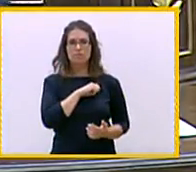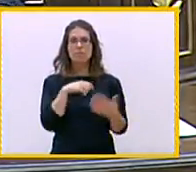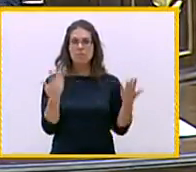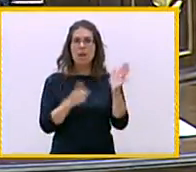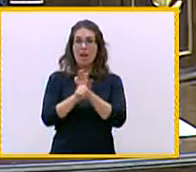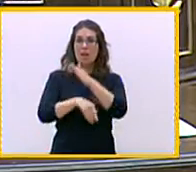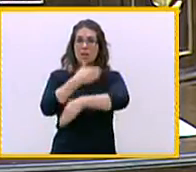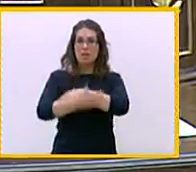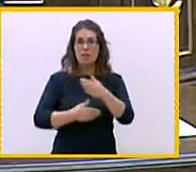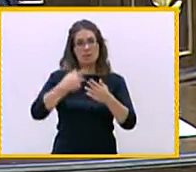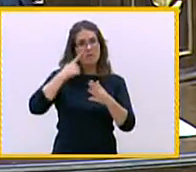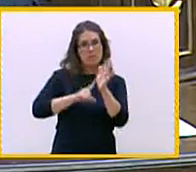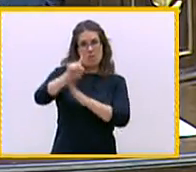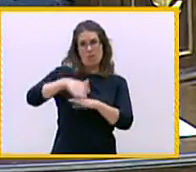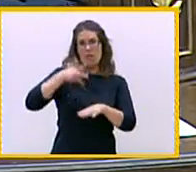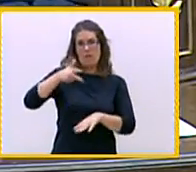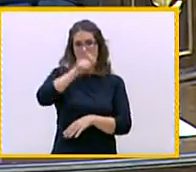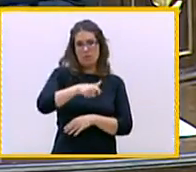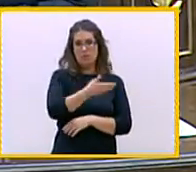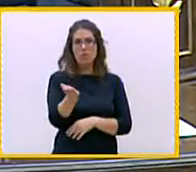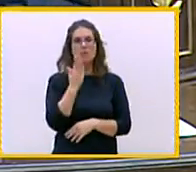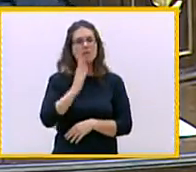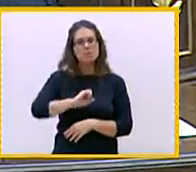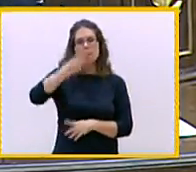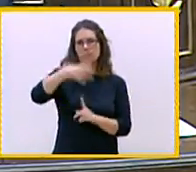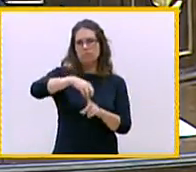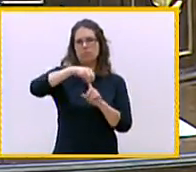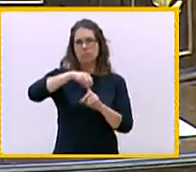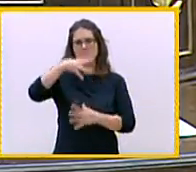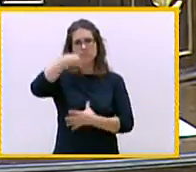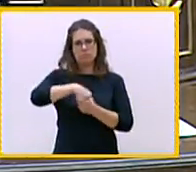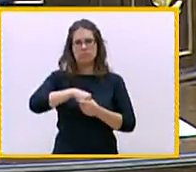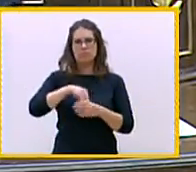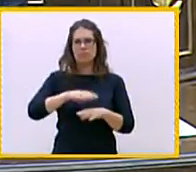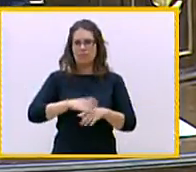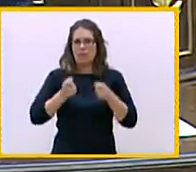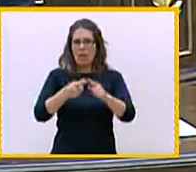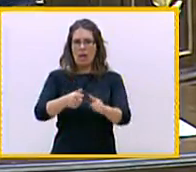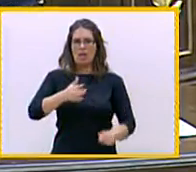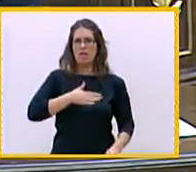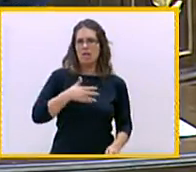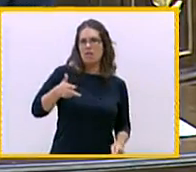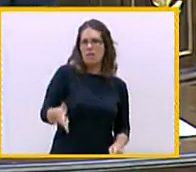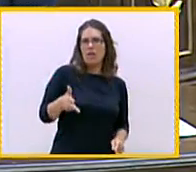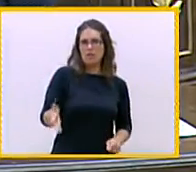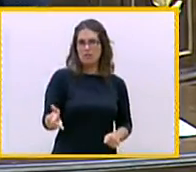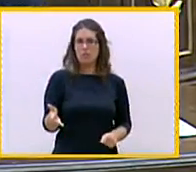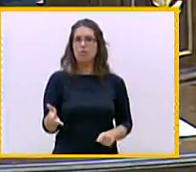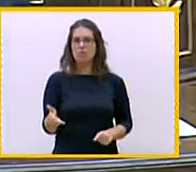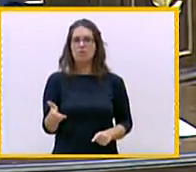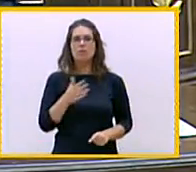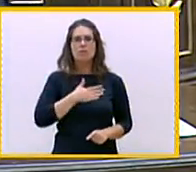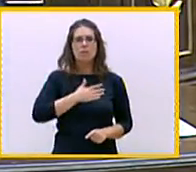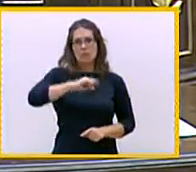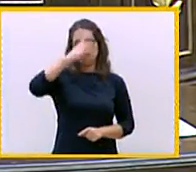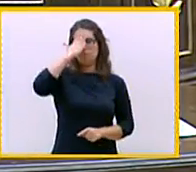de los ciudadanos es uno de los grandes elementos de legitimación material de las instituciones democráticas.